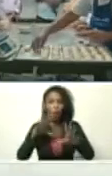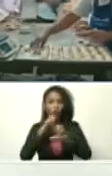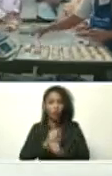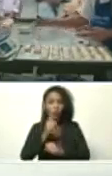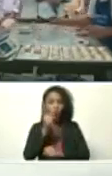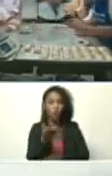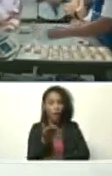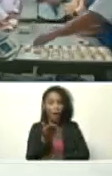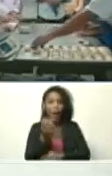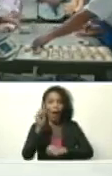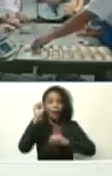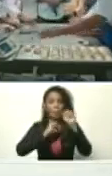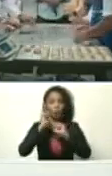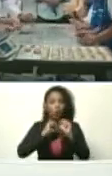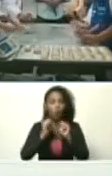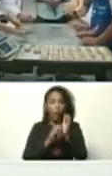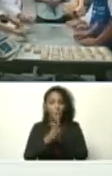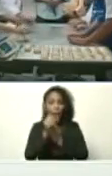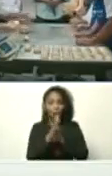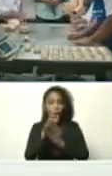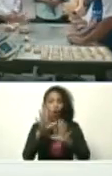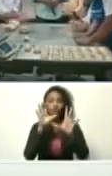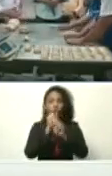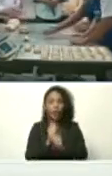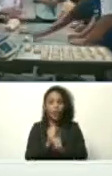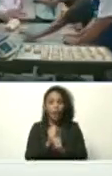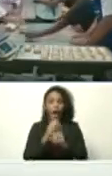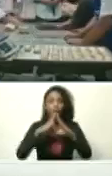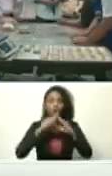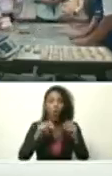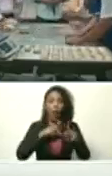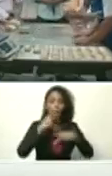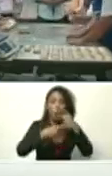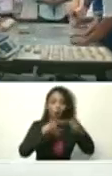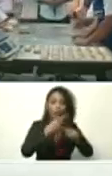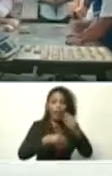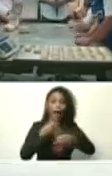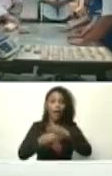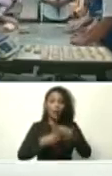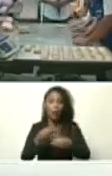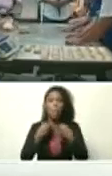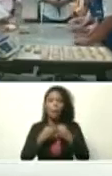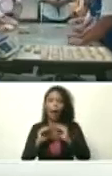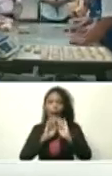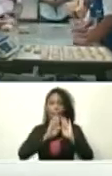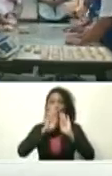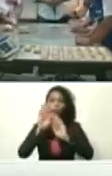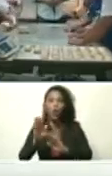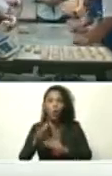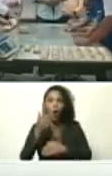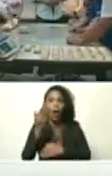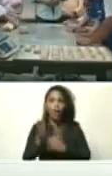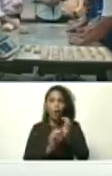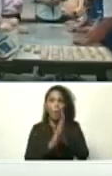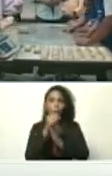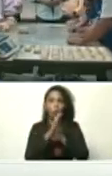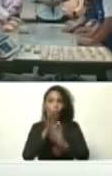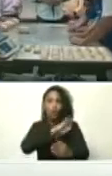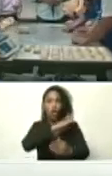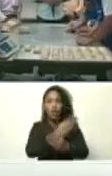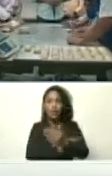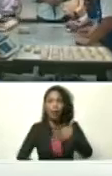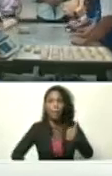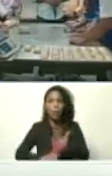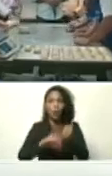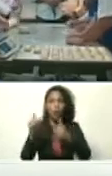motor emprendedor, presidente, confiaron en todas las políticas que se están haciendo para apoyarlo y fortalecer